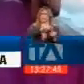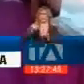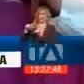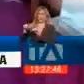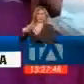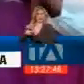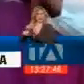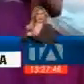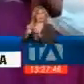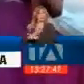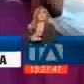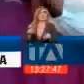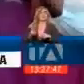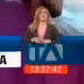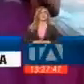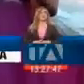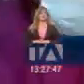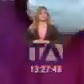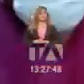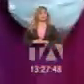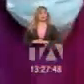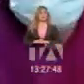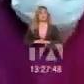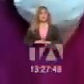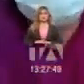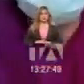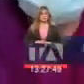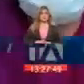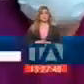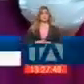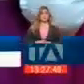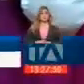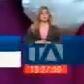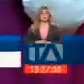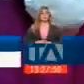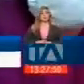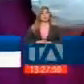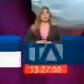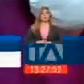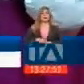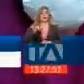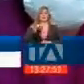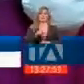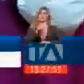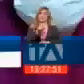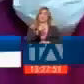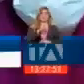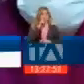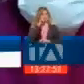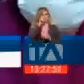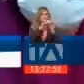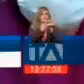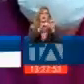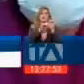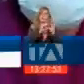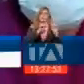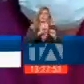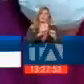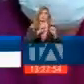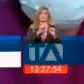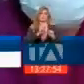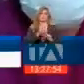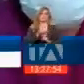población, independientemente si presenta o no presenta síntomas, es muy deseable que la prueba tenga una sensibilidad alta, es decir, que pueda detectar con